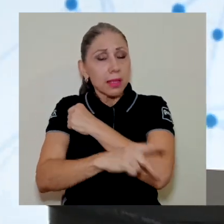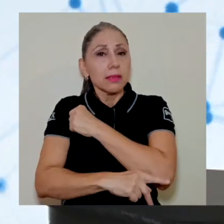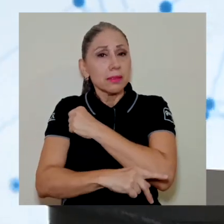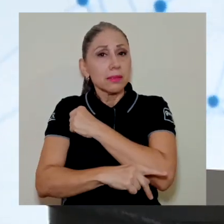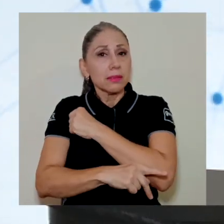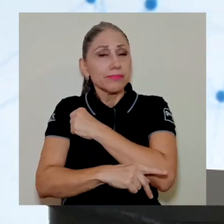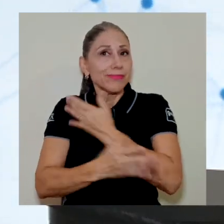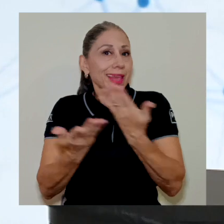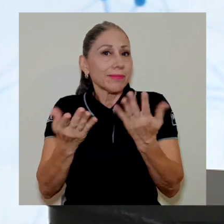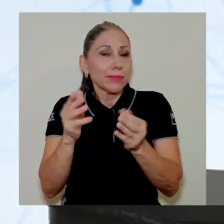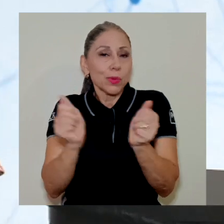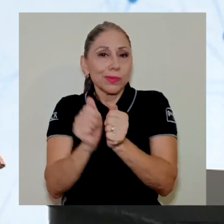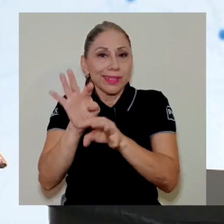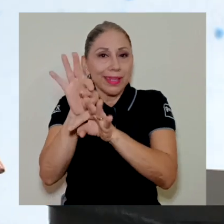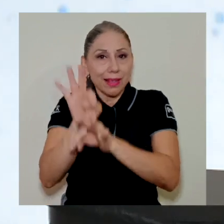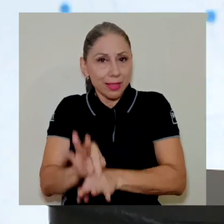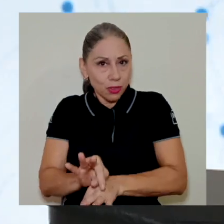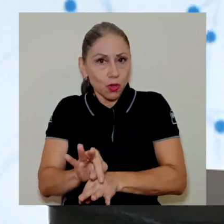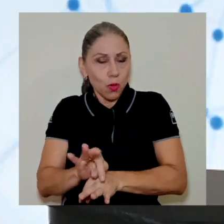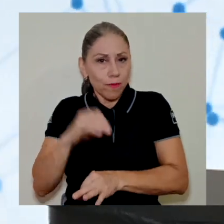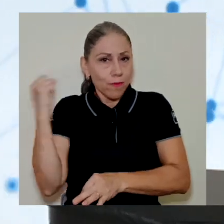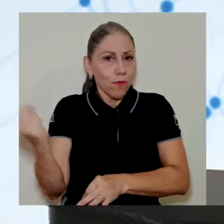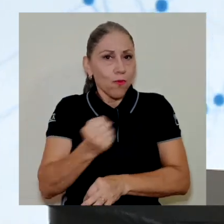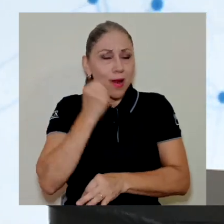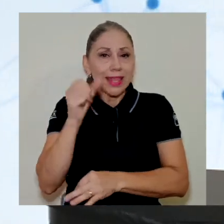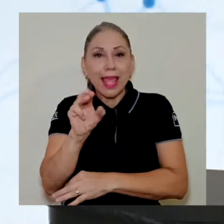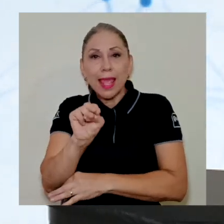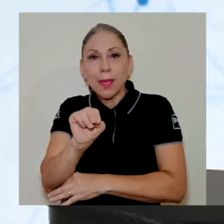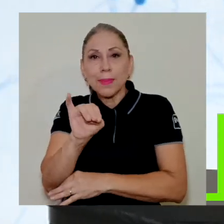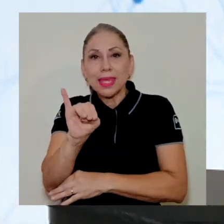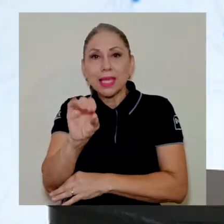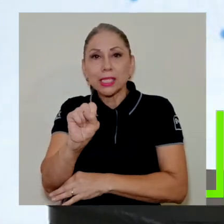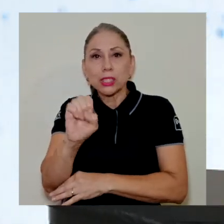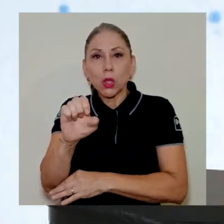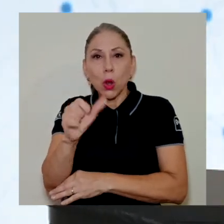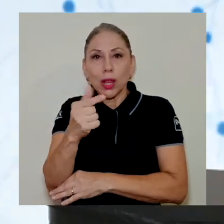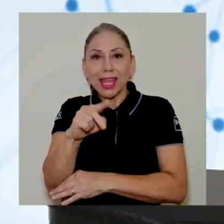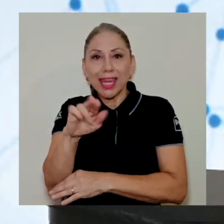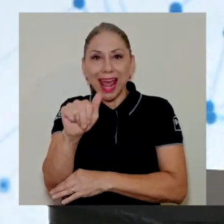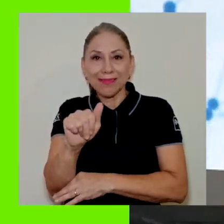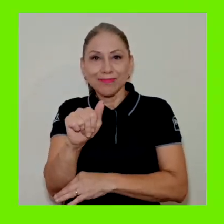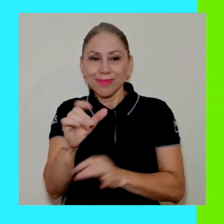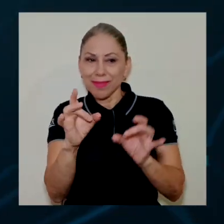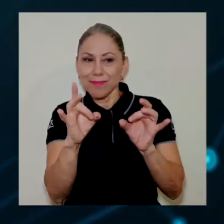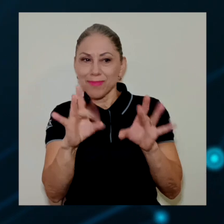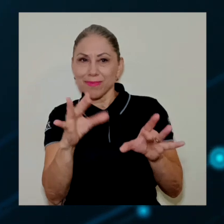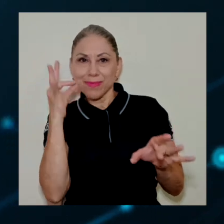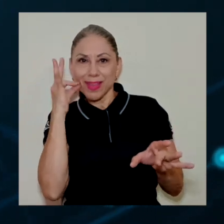país con una tradición, ¿verdad?, muy fuerte misógena, el que sea una mujer.